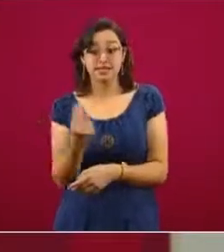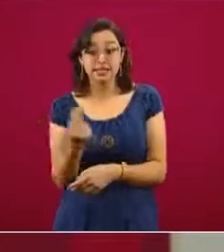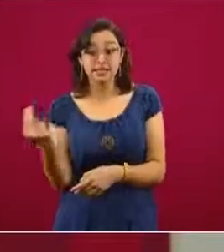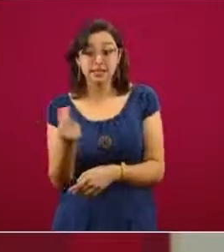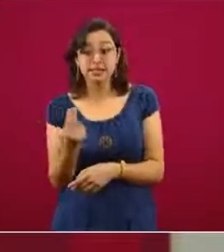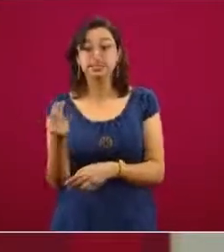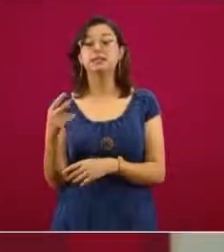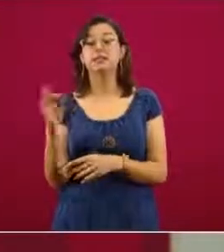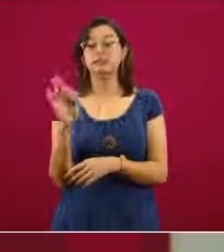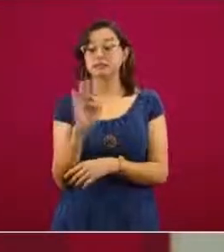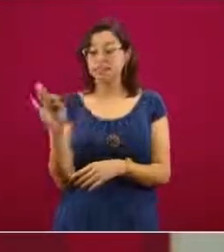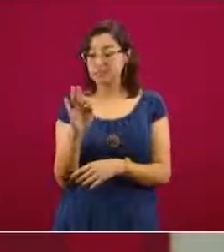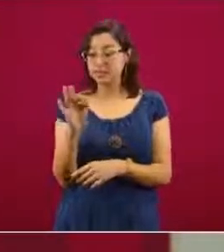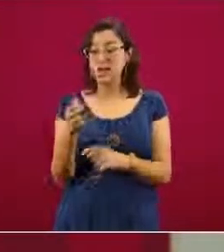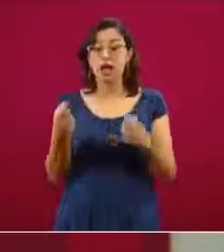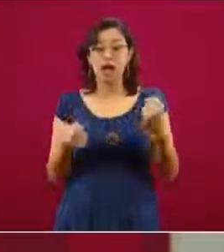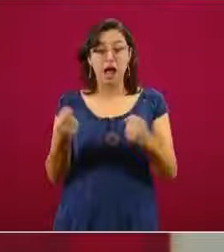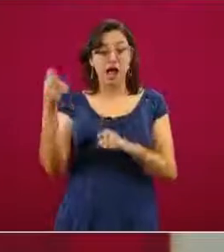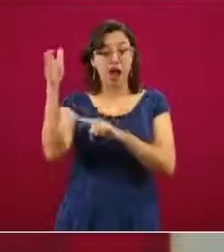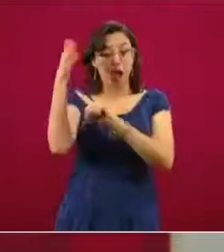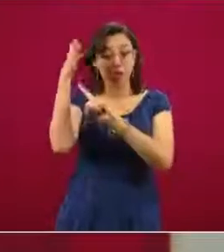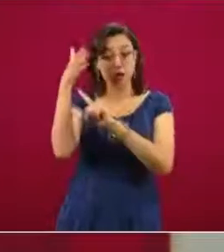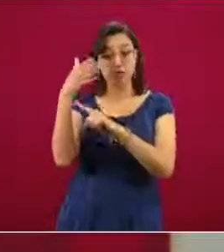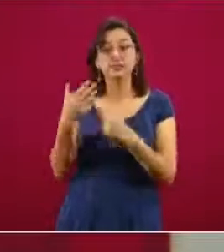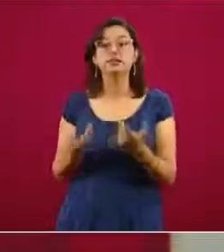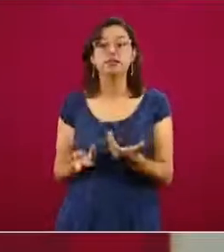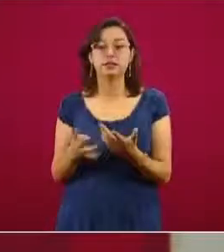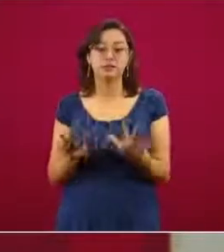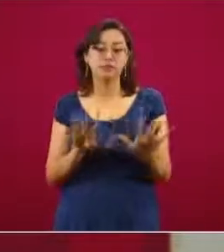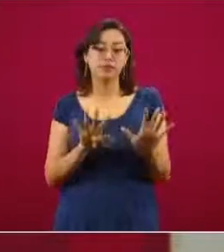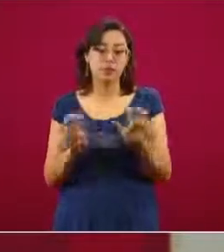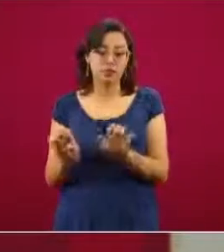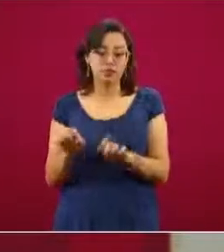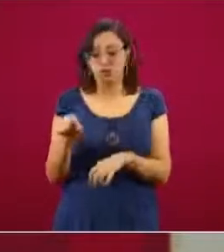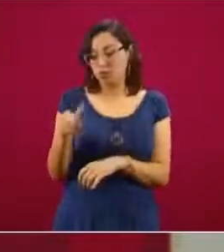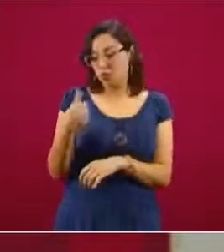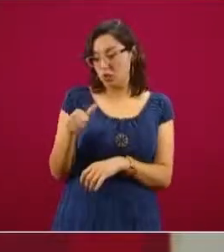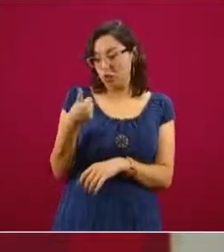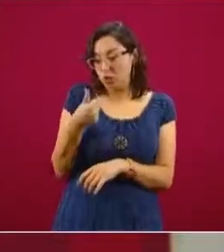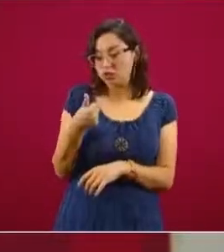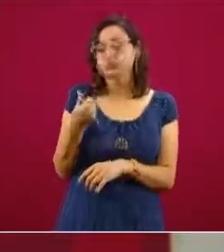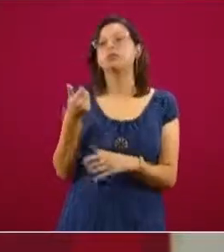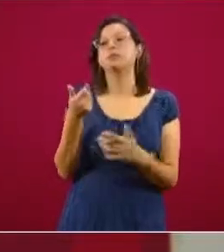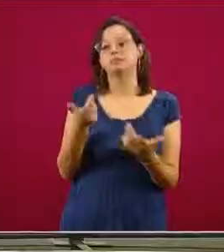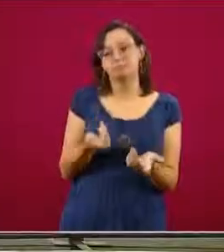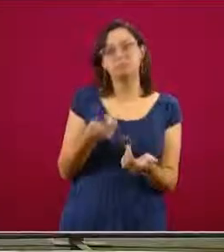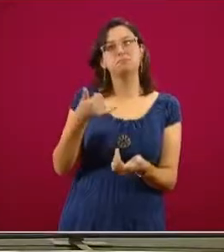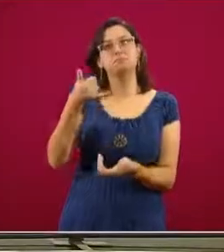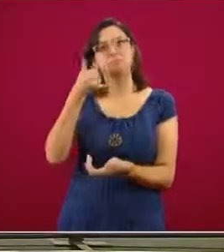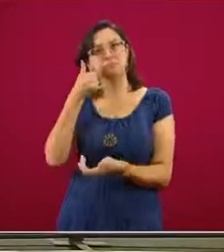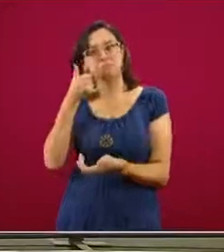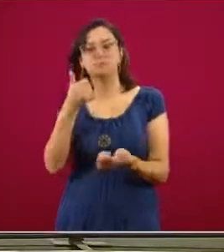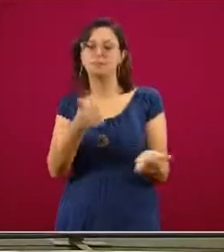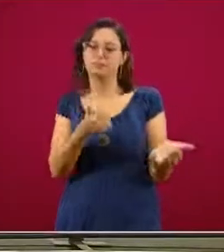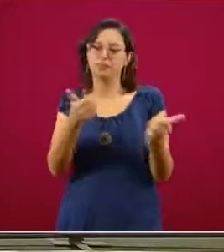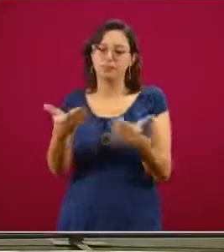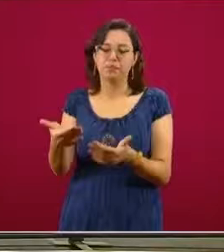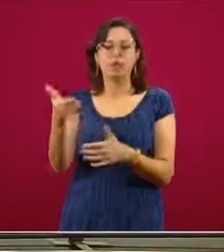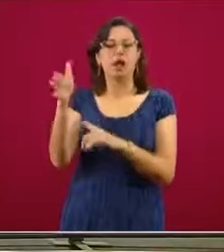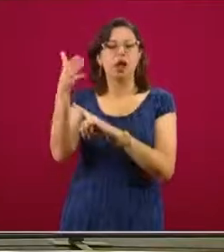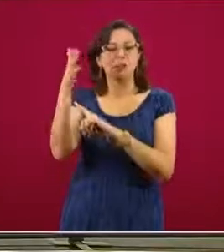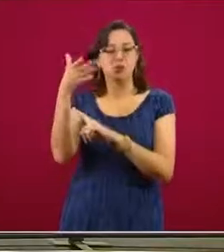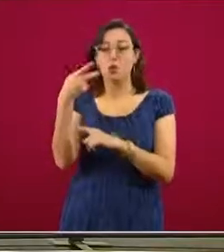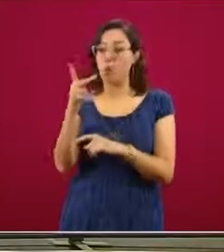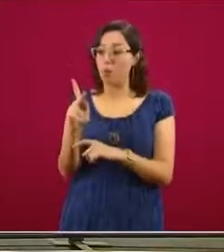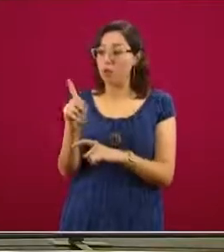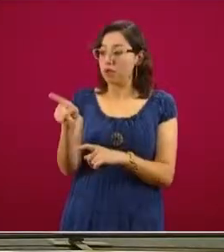una ambulancia, se pasa al 911, otro médico le contesta y se envía a la ambulancia. Y si no, si la persona puede